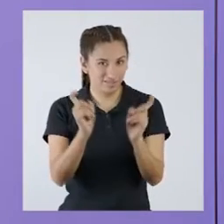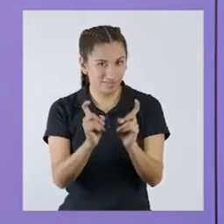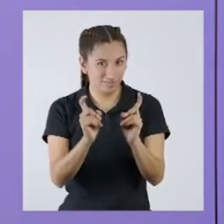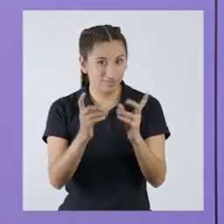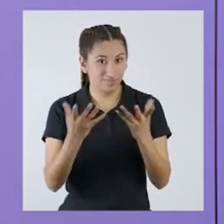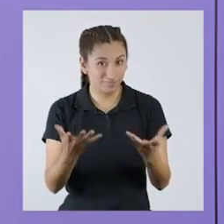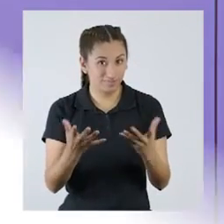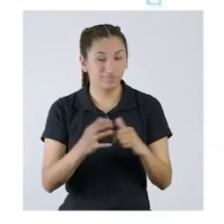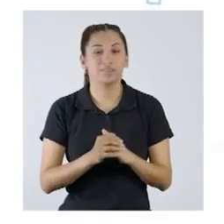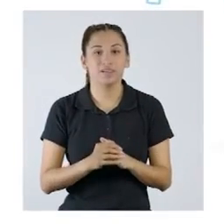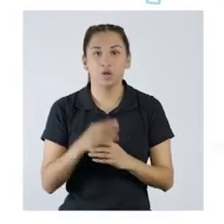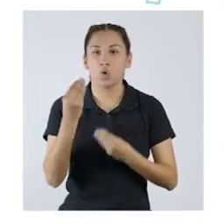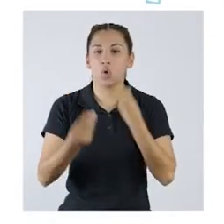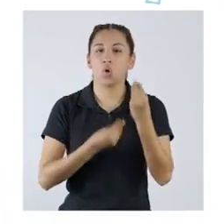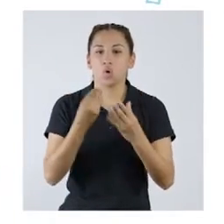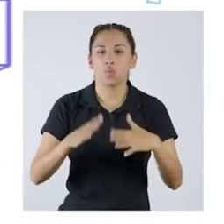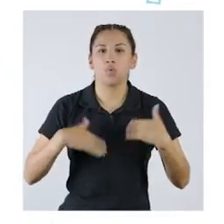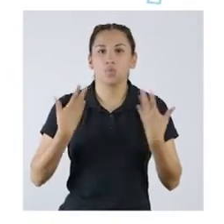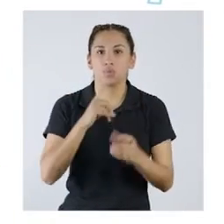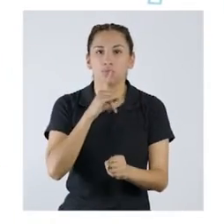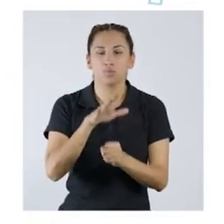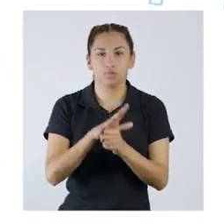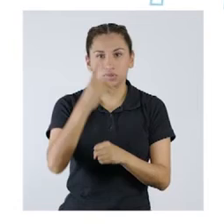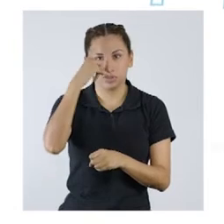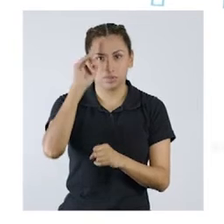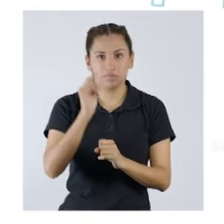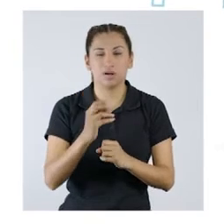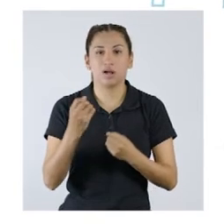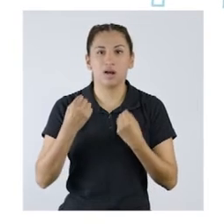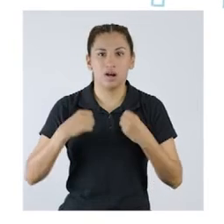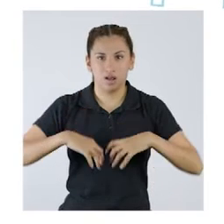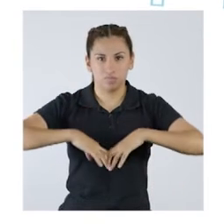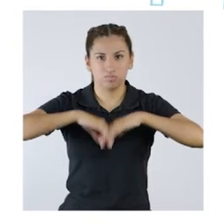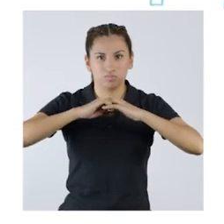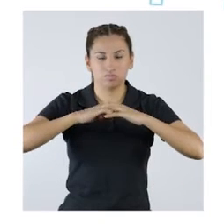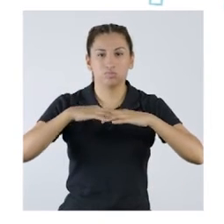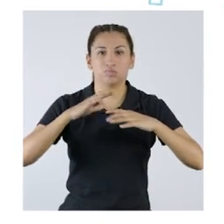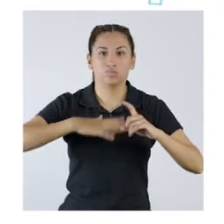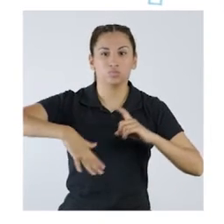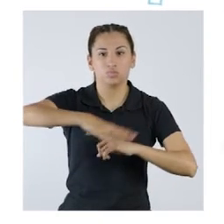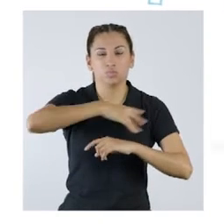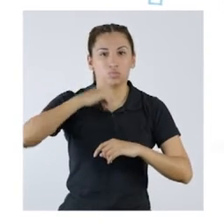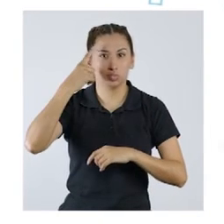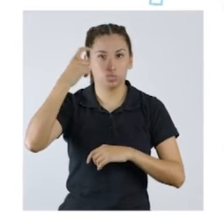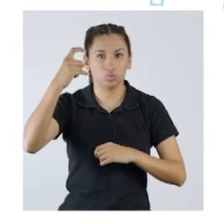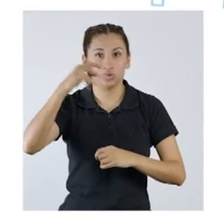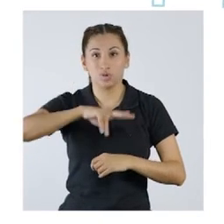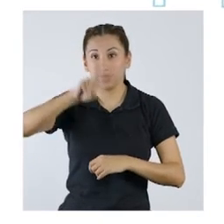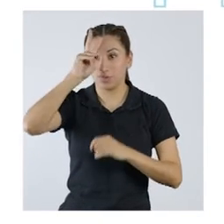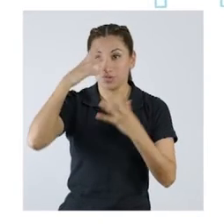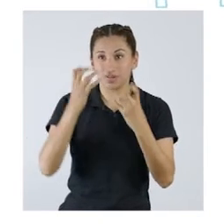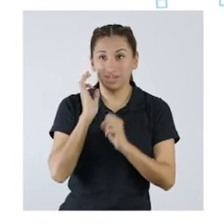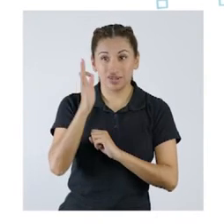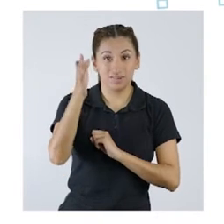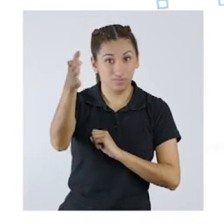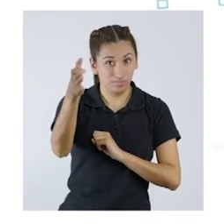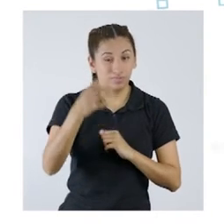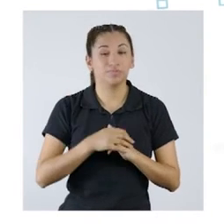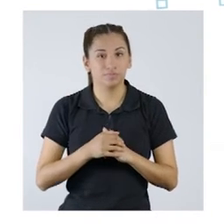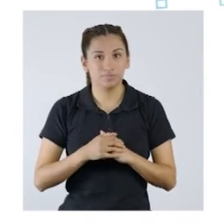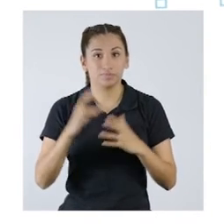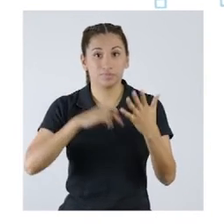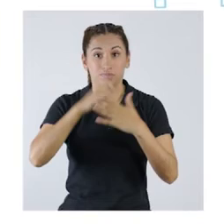¿Recuerdan nuestra incógnita? ¿Cómo podemos comprometernos para consolidar nuestros sueños del Perú que